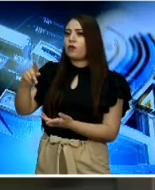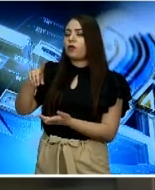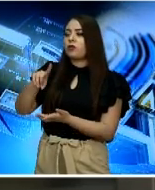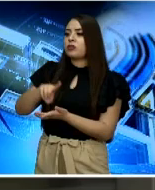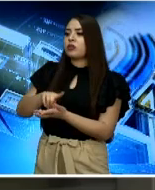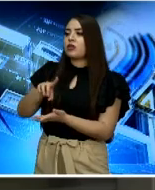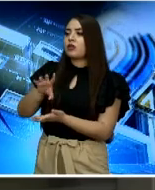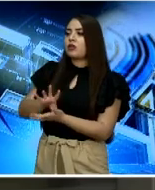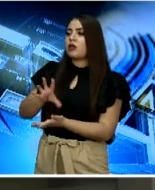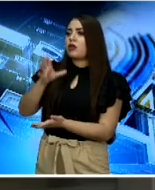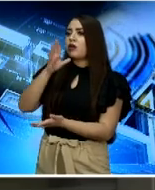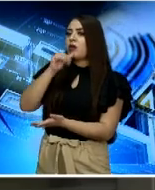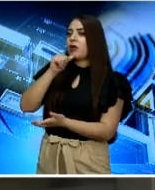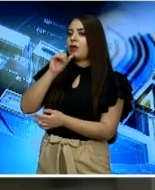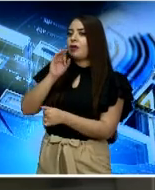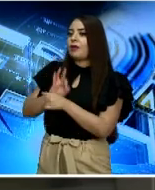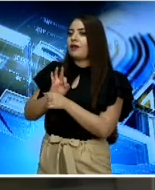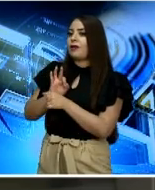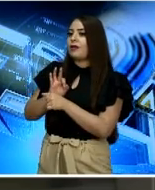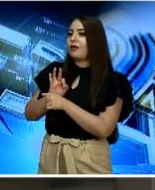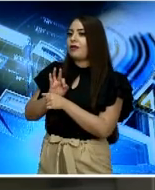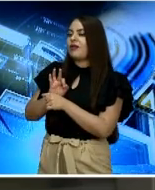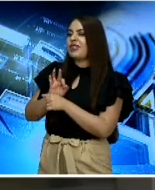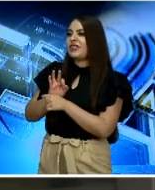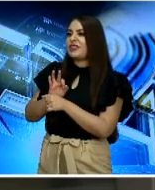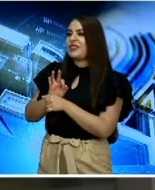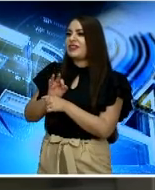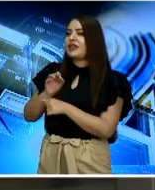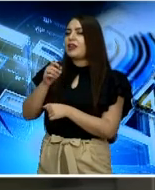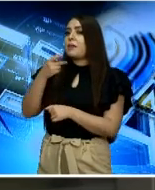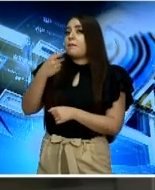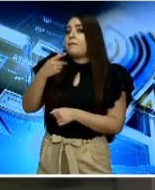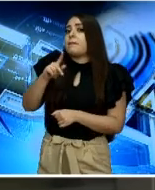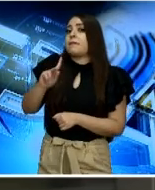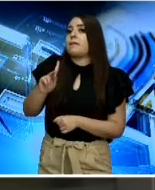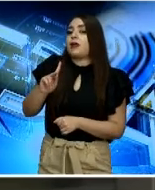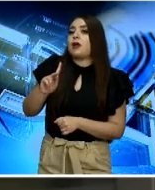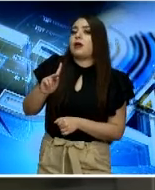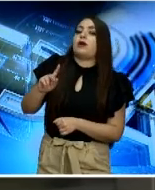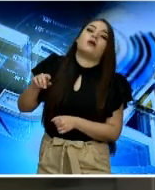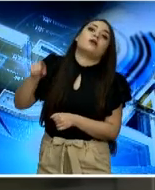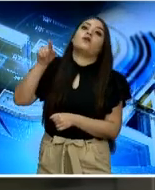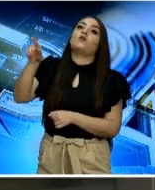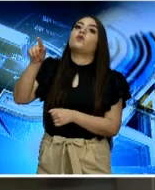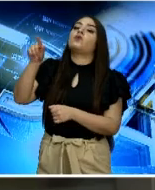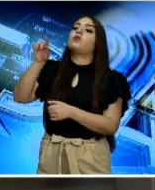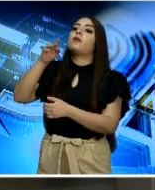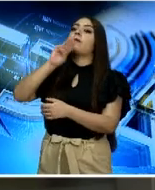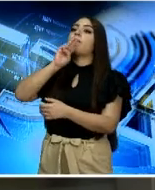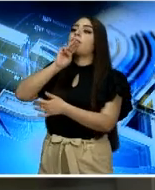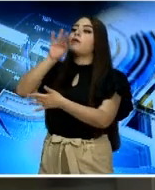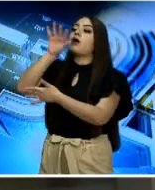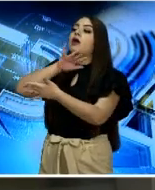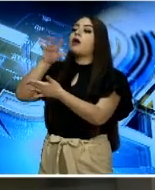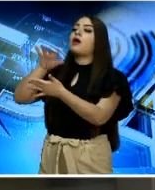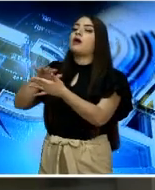defenderse. Sin embargo, las letras de la madre en favor de su menor hijo son mínimas.